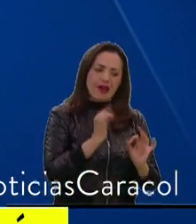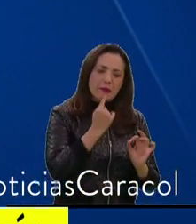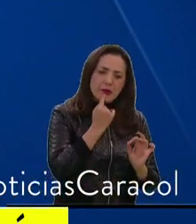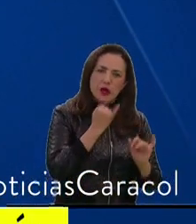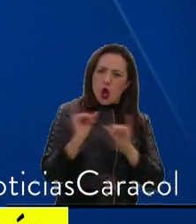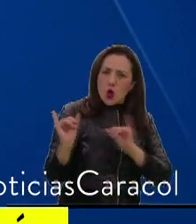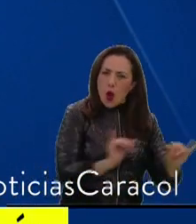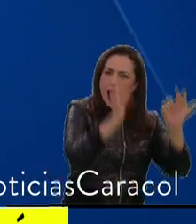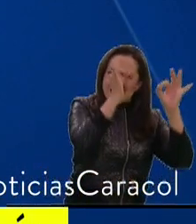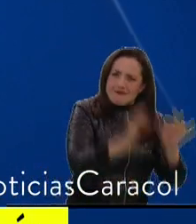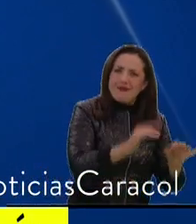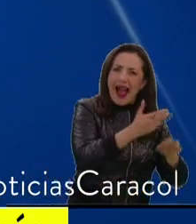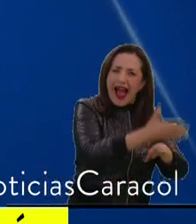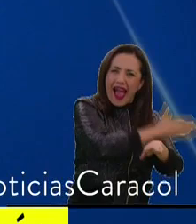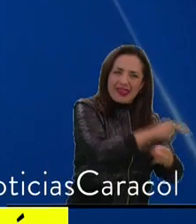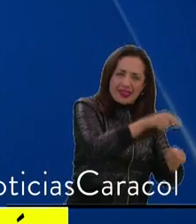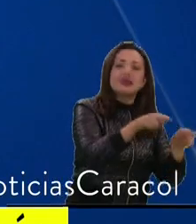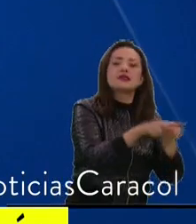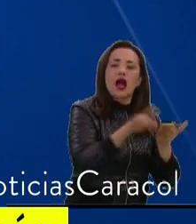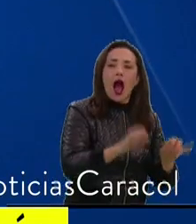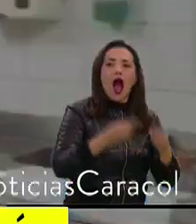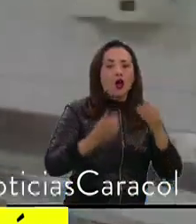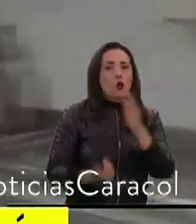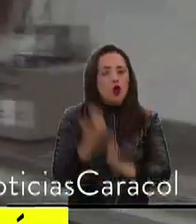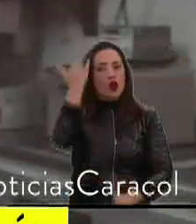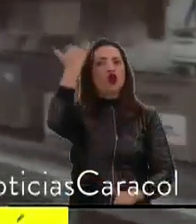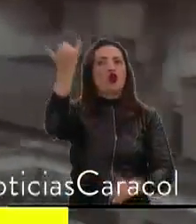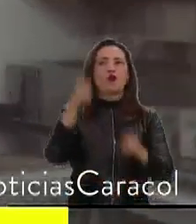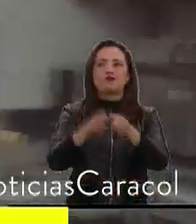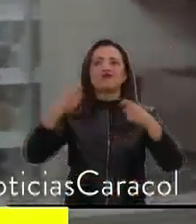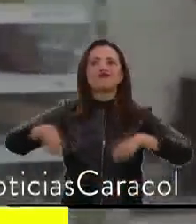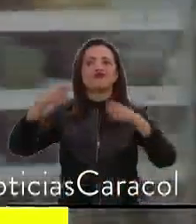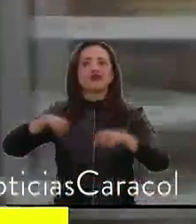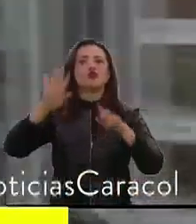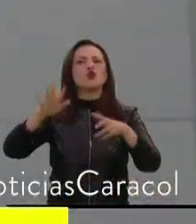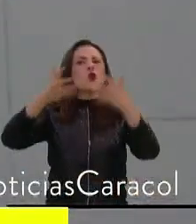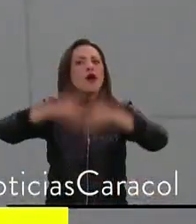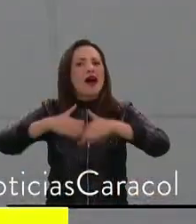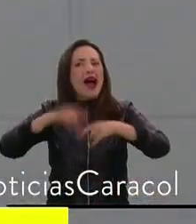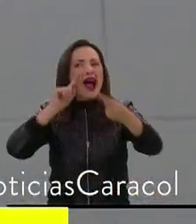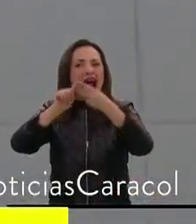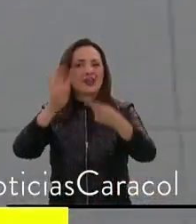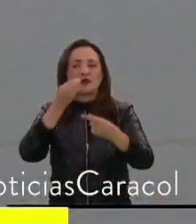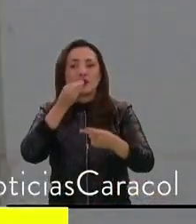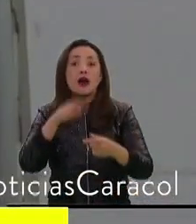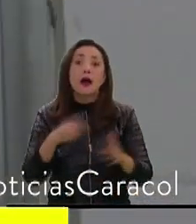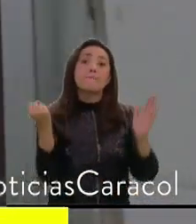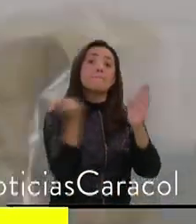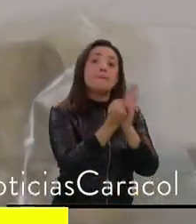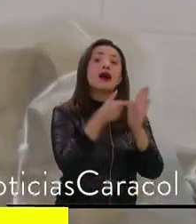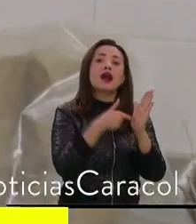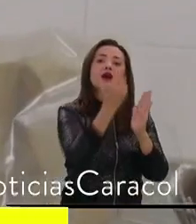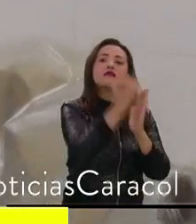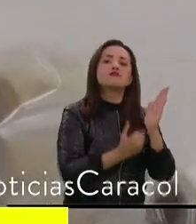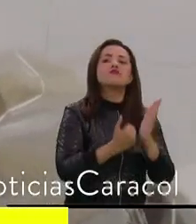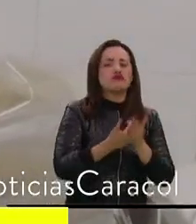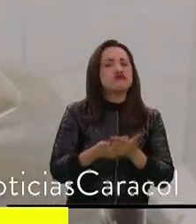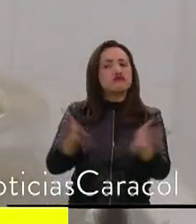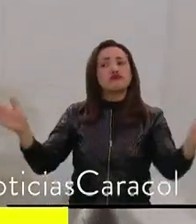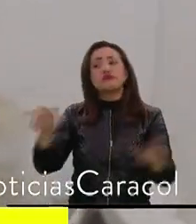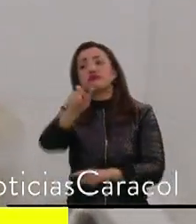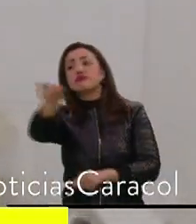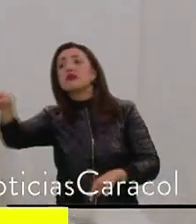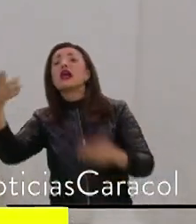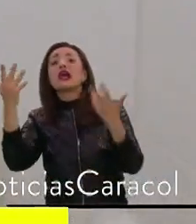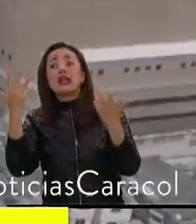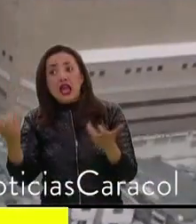una gran innovación que abre muchas posibilidades en la industria de alimentos la marca de certificación estará disponible para todos aquellos que